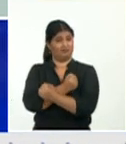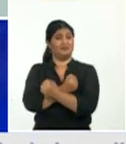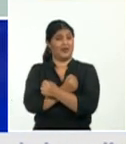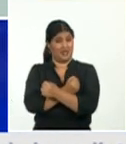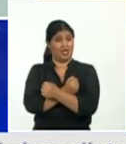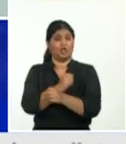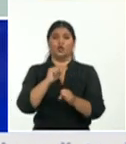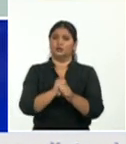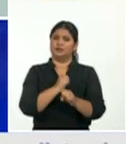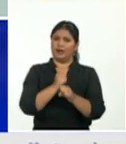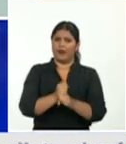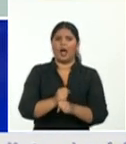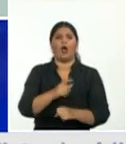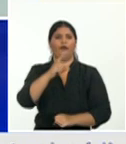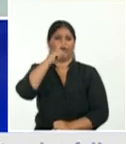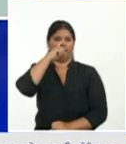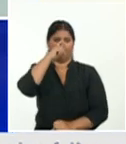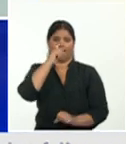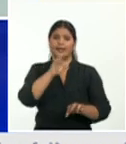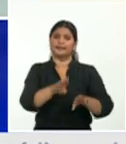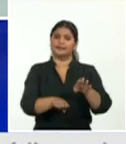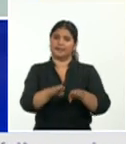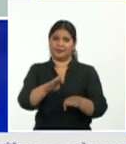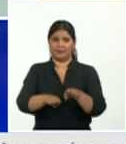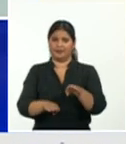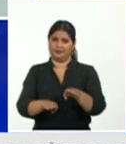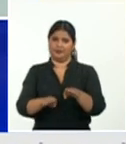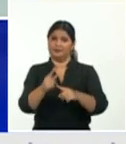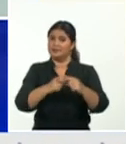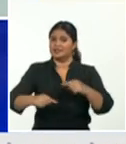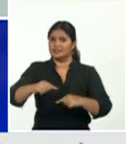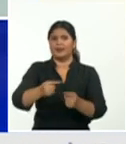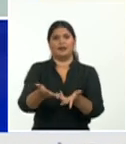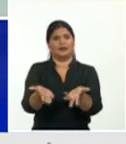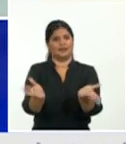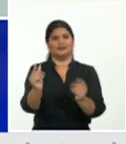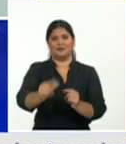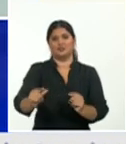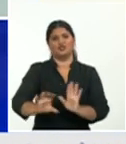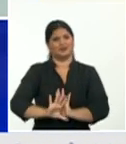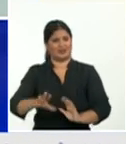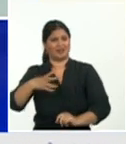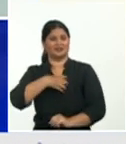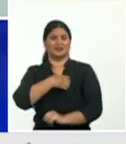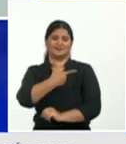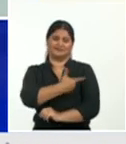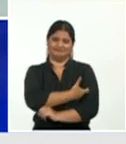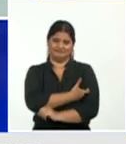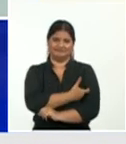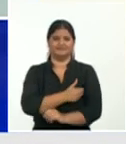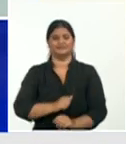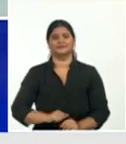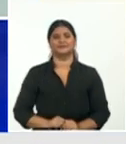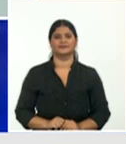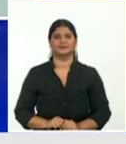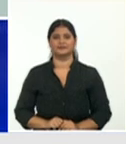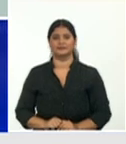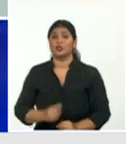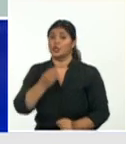cansamos de reiterar que todavía eso y posiblemente durante varios